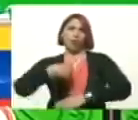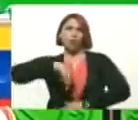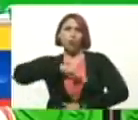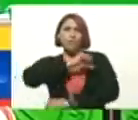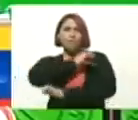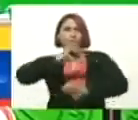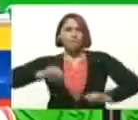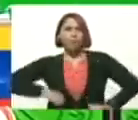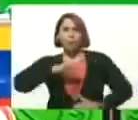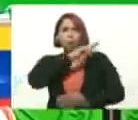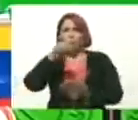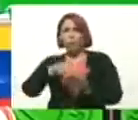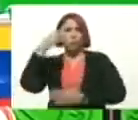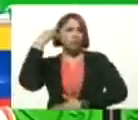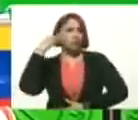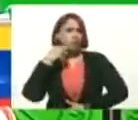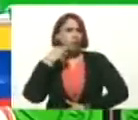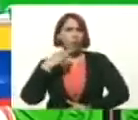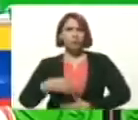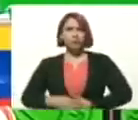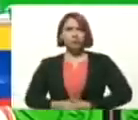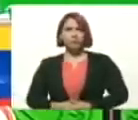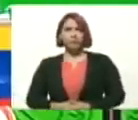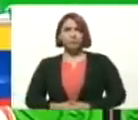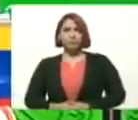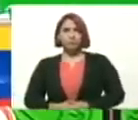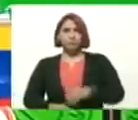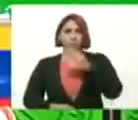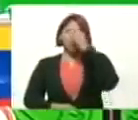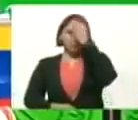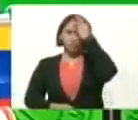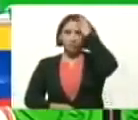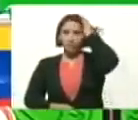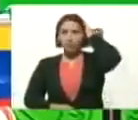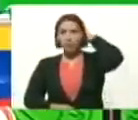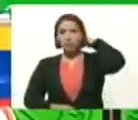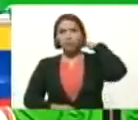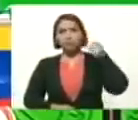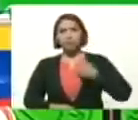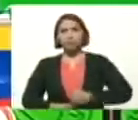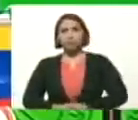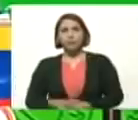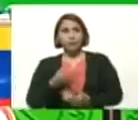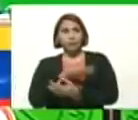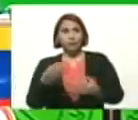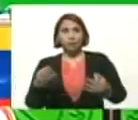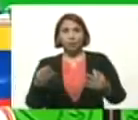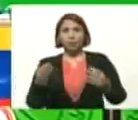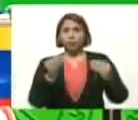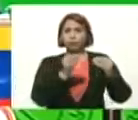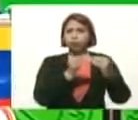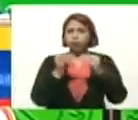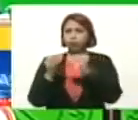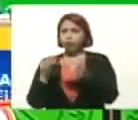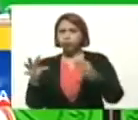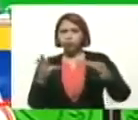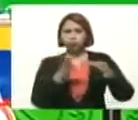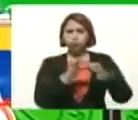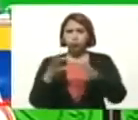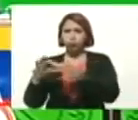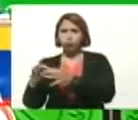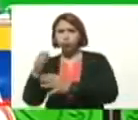Fuerza Armada Nacional Bolivariana, en perfecta unión